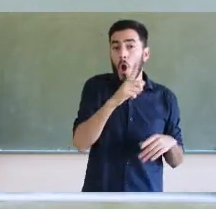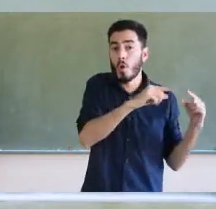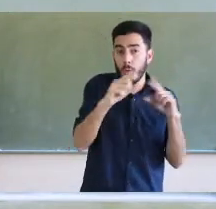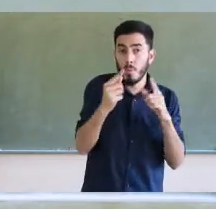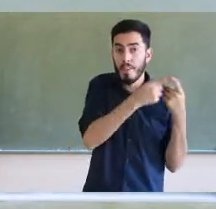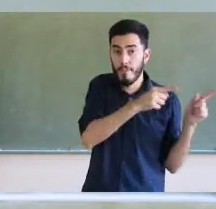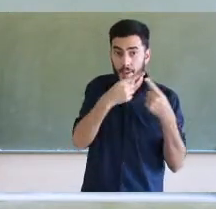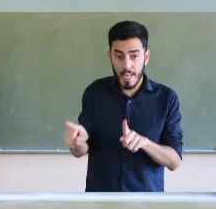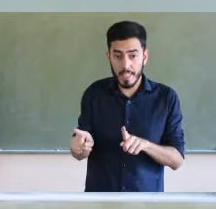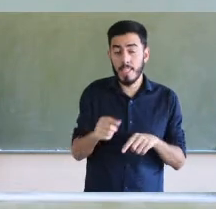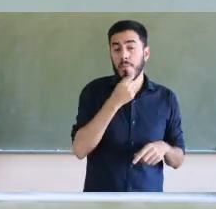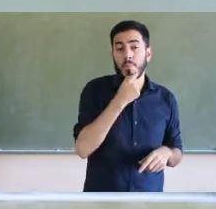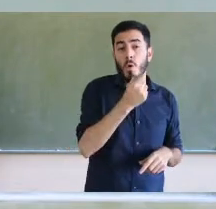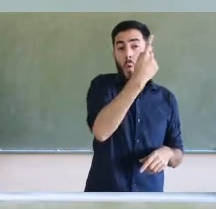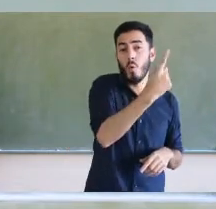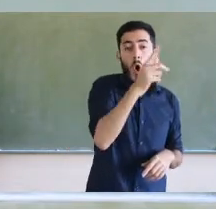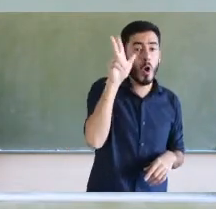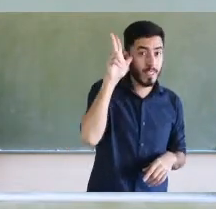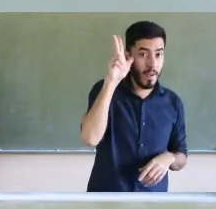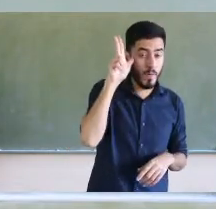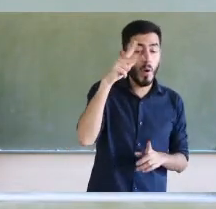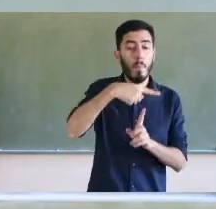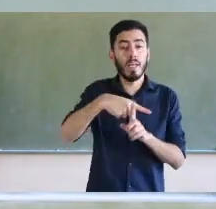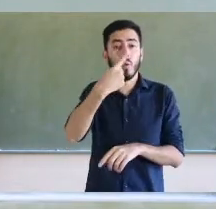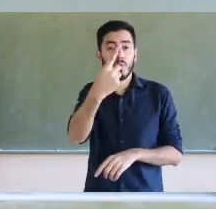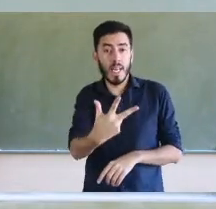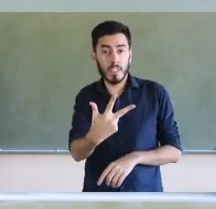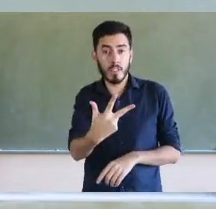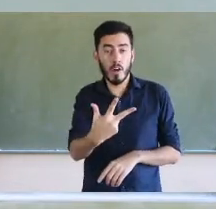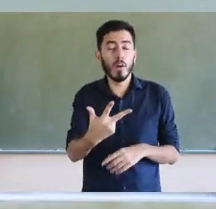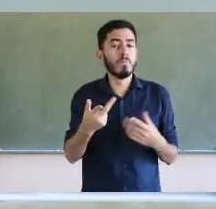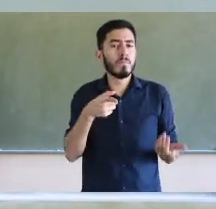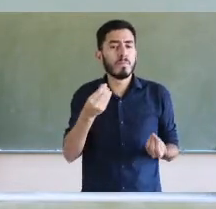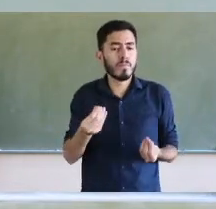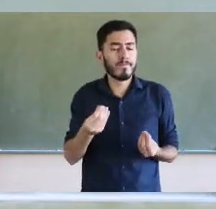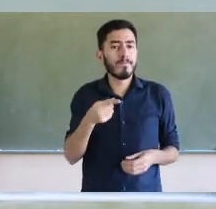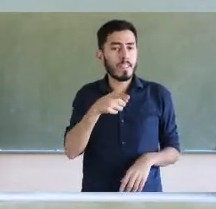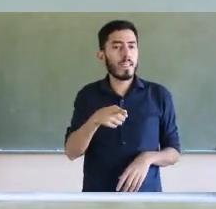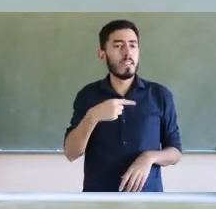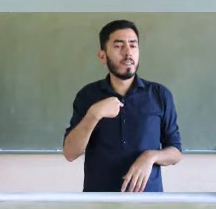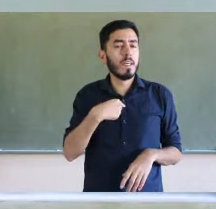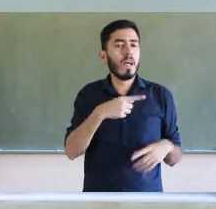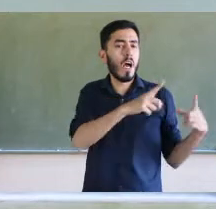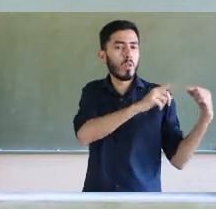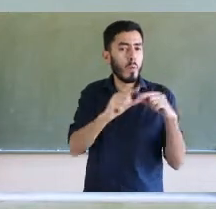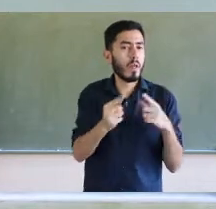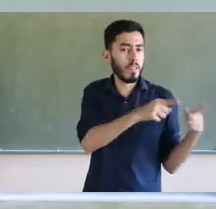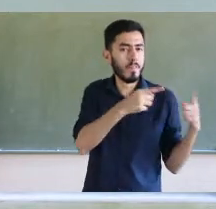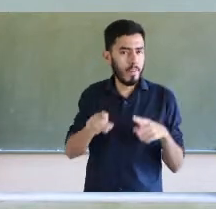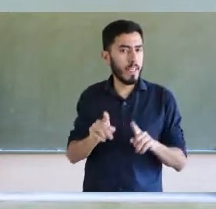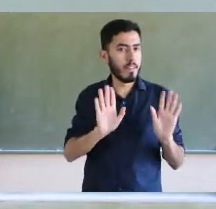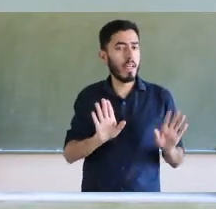ejemplo, un octavo más un tercio, ¿qué es lo que sucede? En este caso, los denominadores son